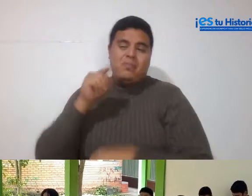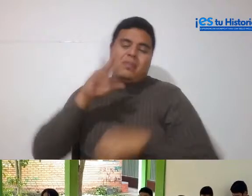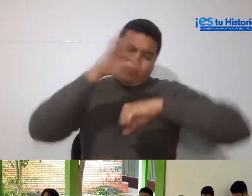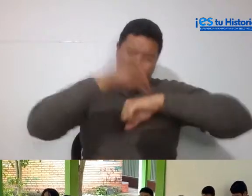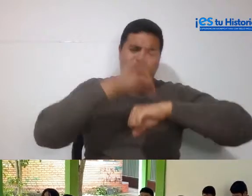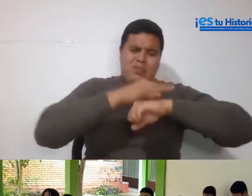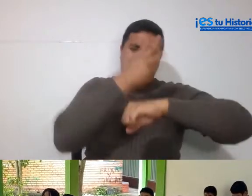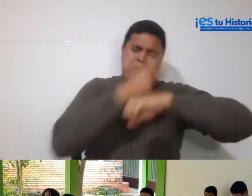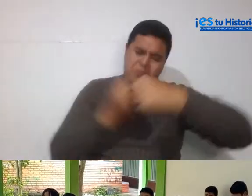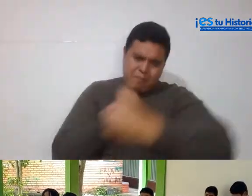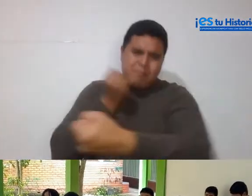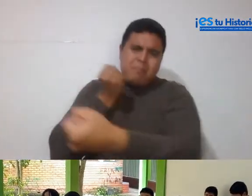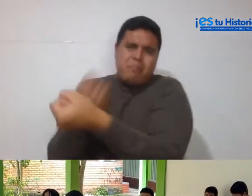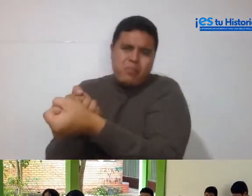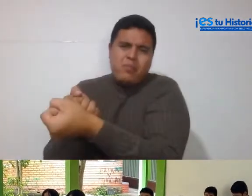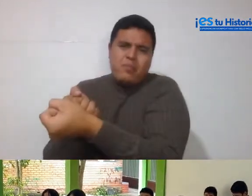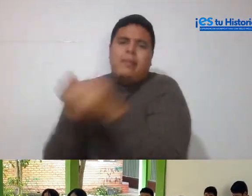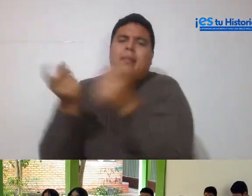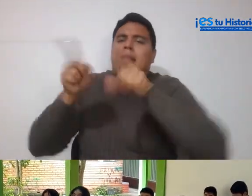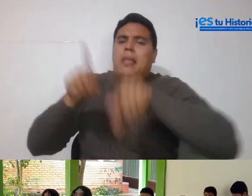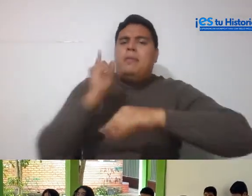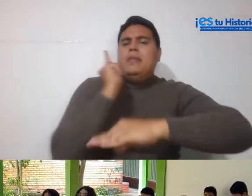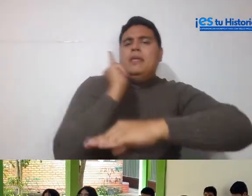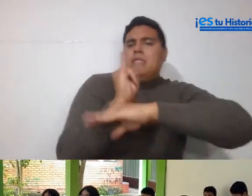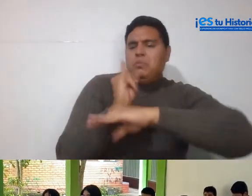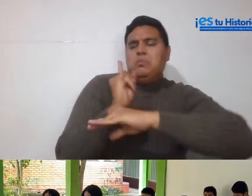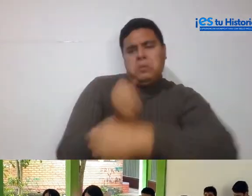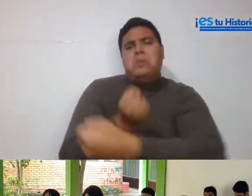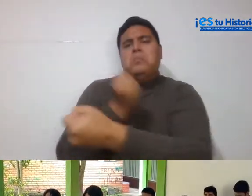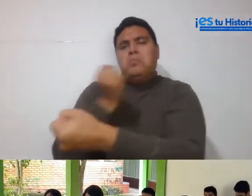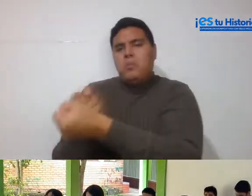también desde la institución educativa, y muy buenas noches.